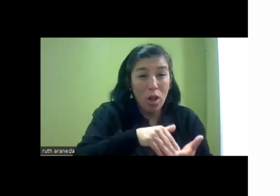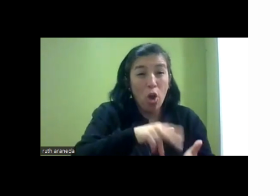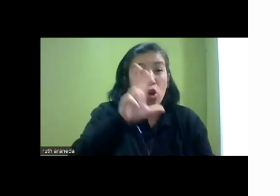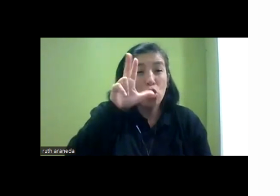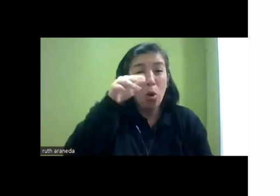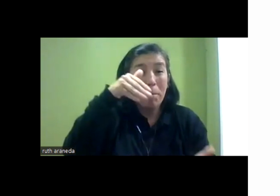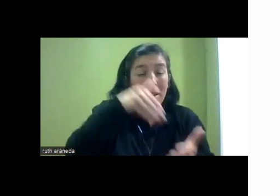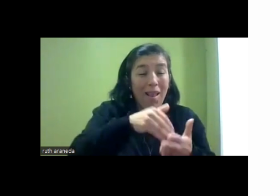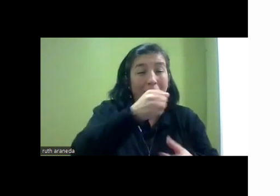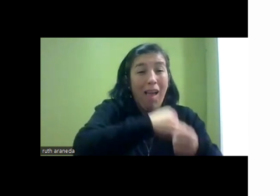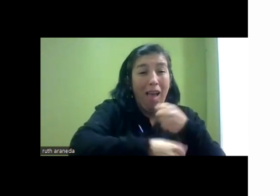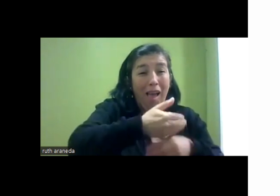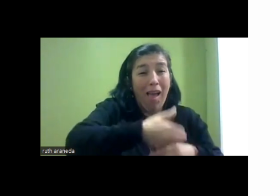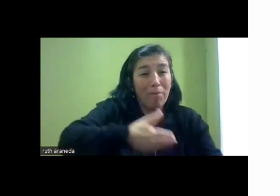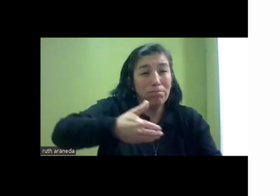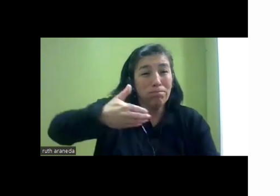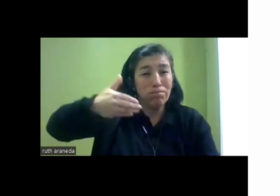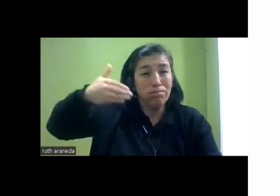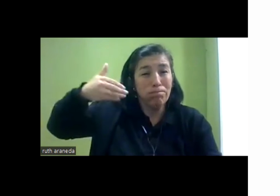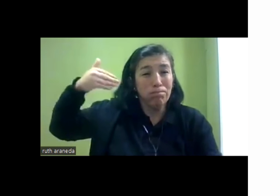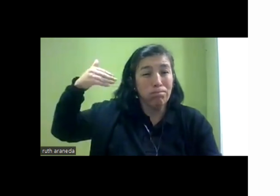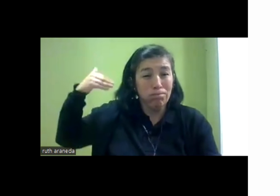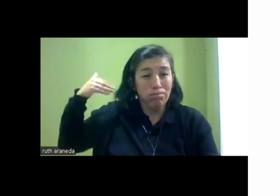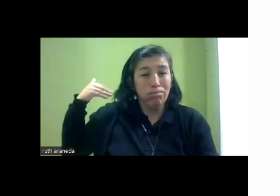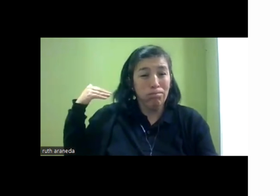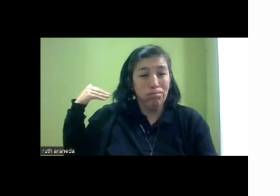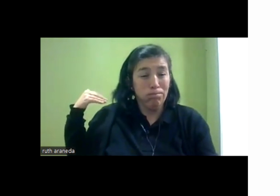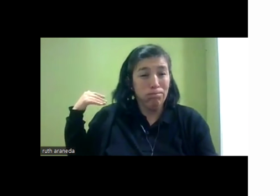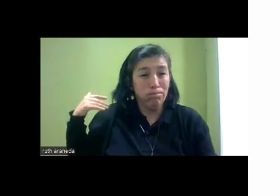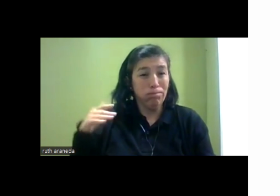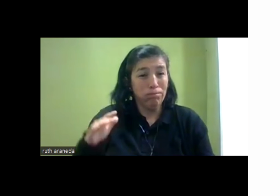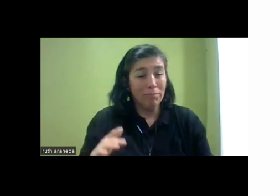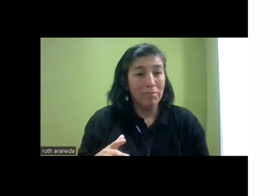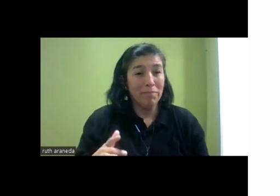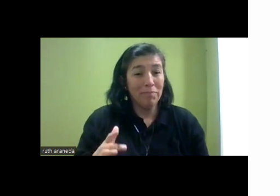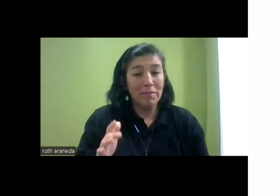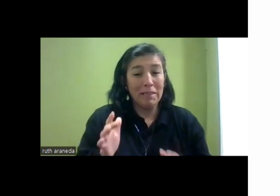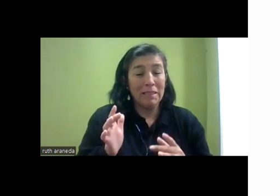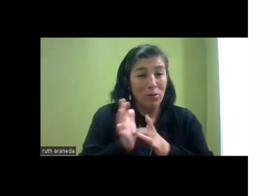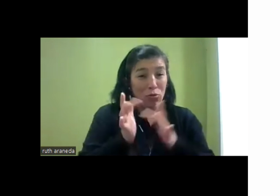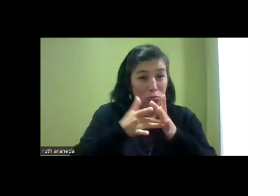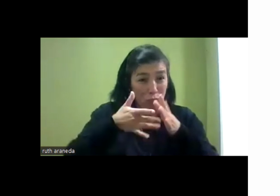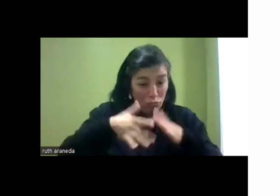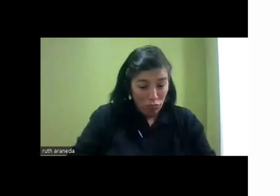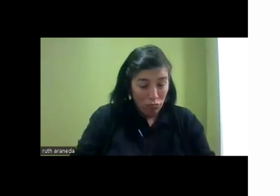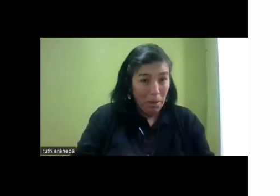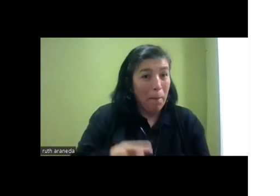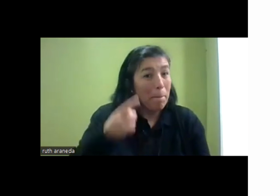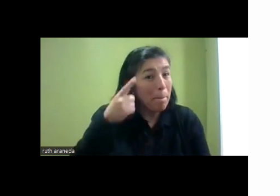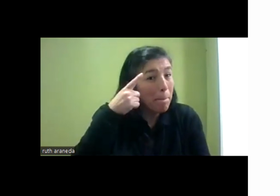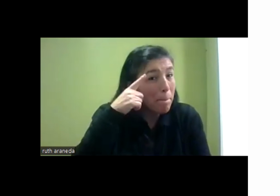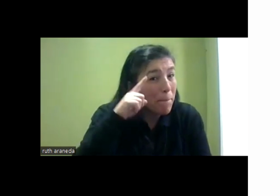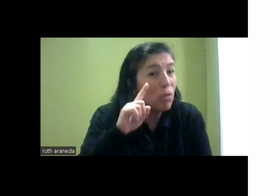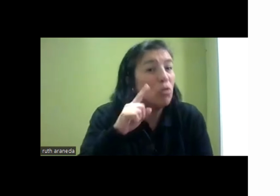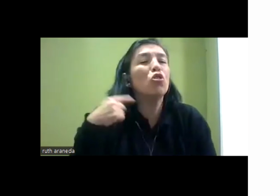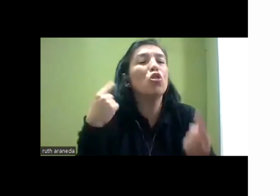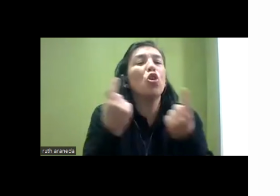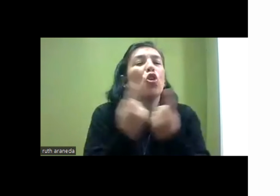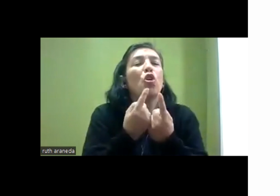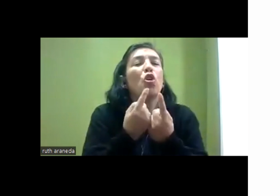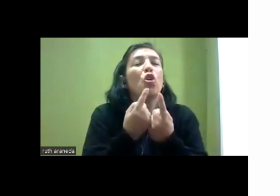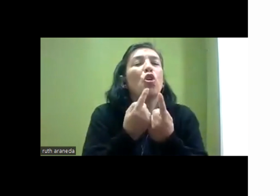antes de hasta antes del presente, pero nosotros nos vamos a centrar